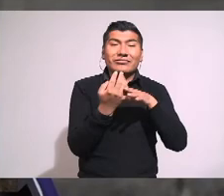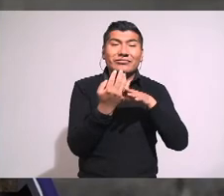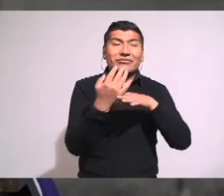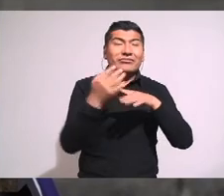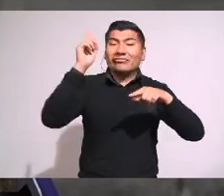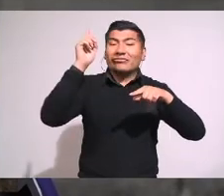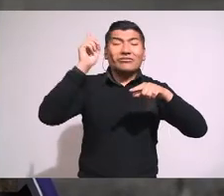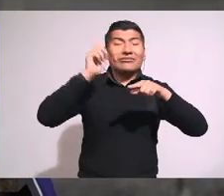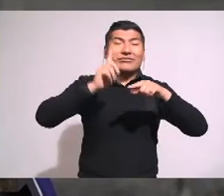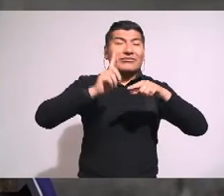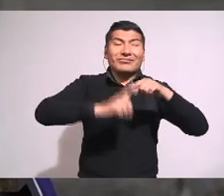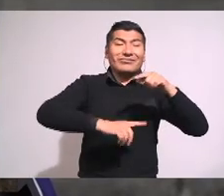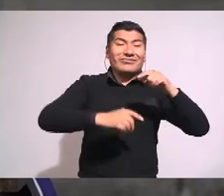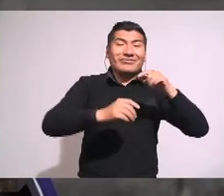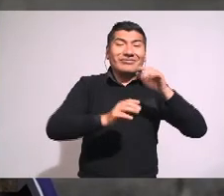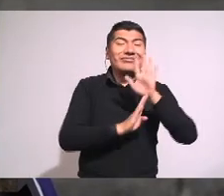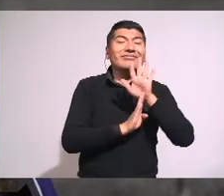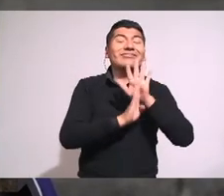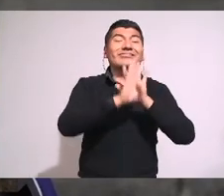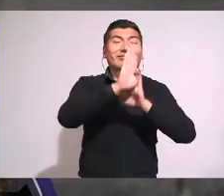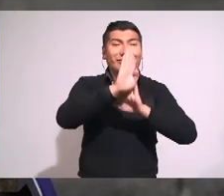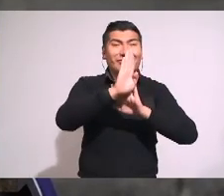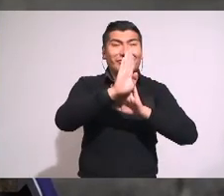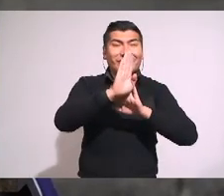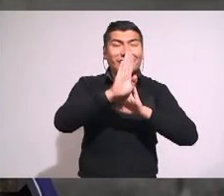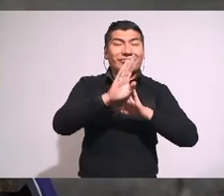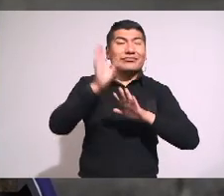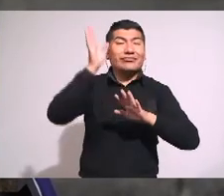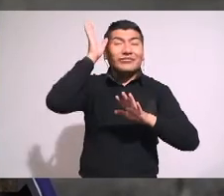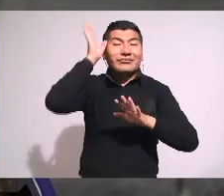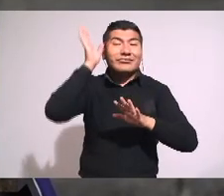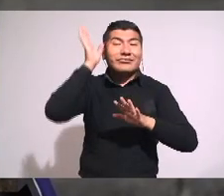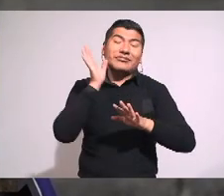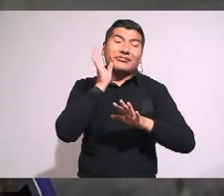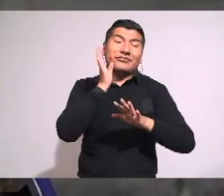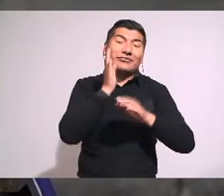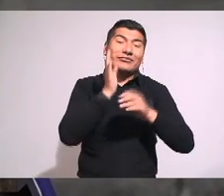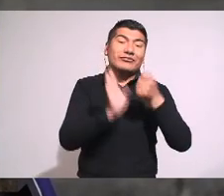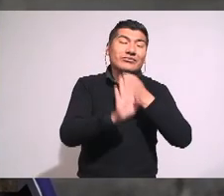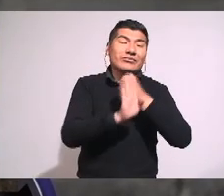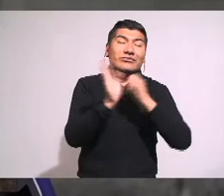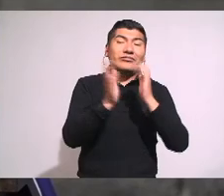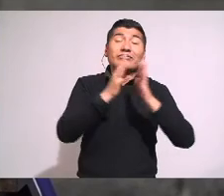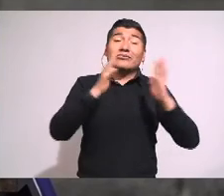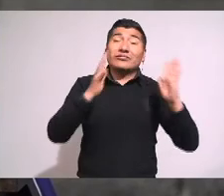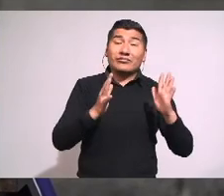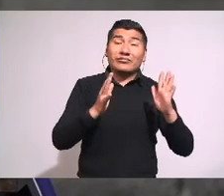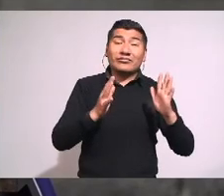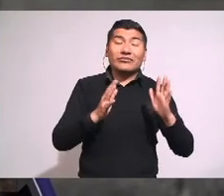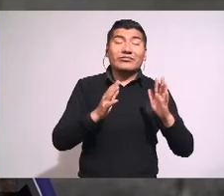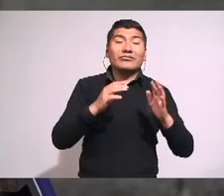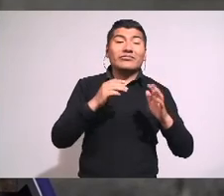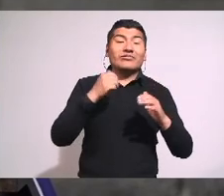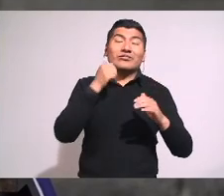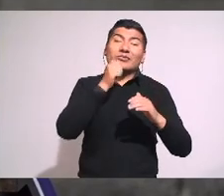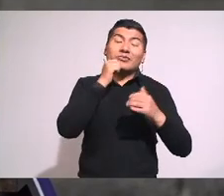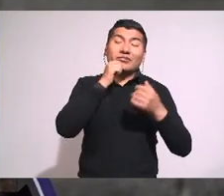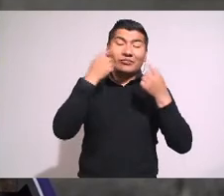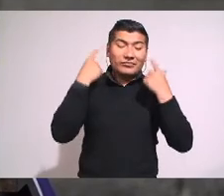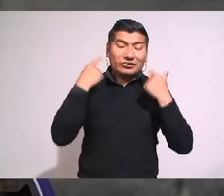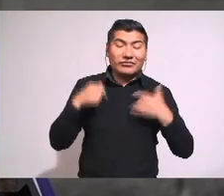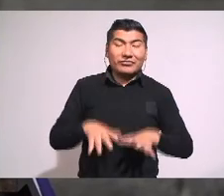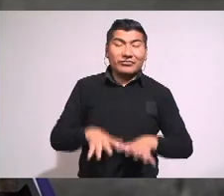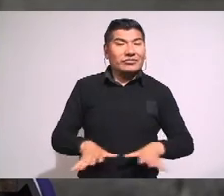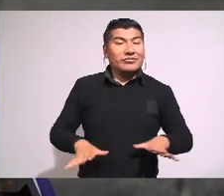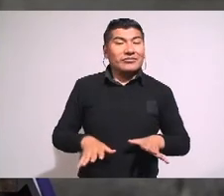el pantalón del padre, la falda de la señora o la digna pollera de la señora. Si está agarrado de